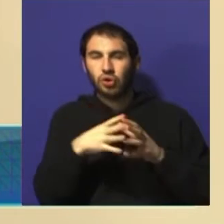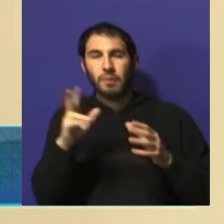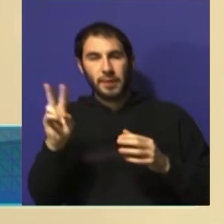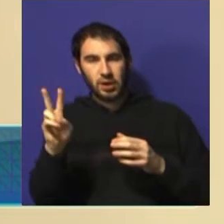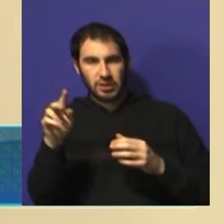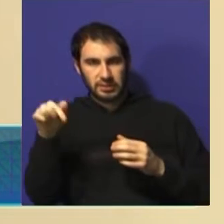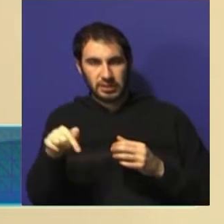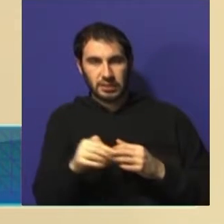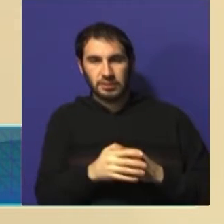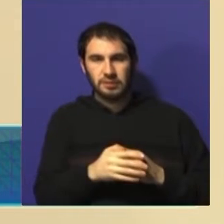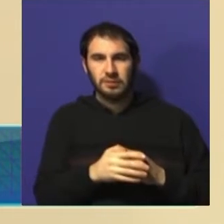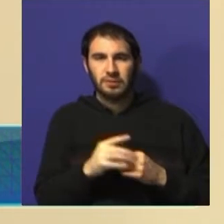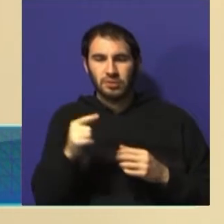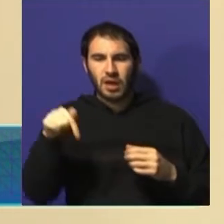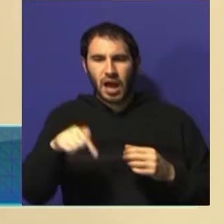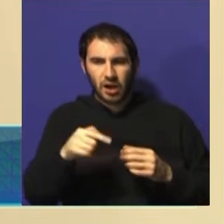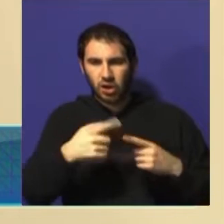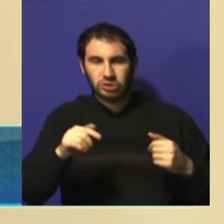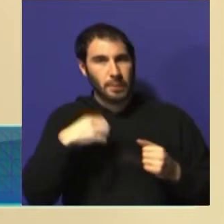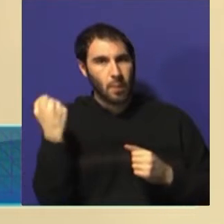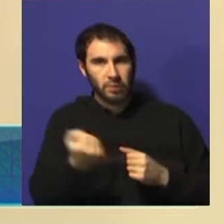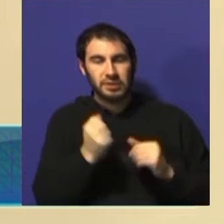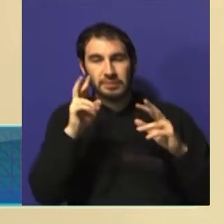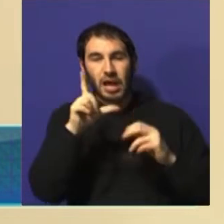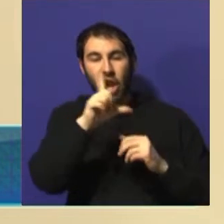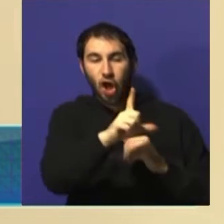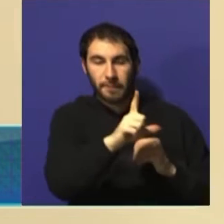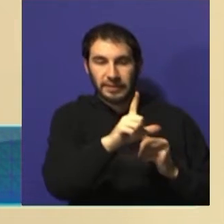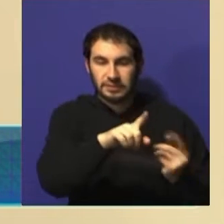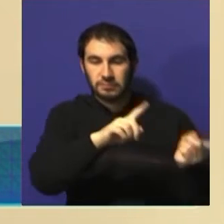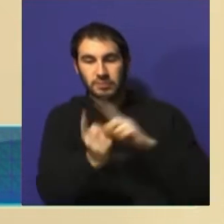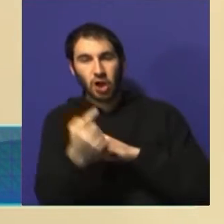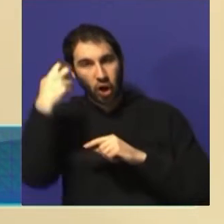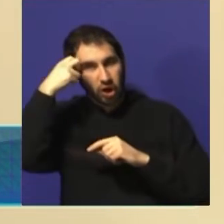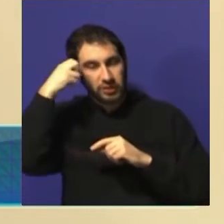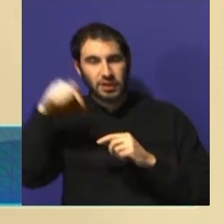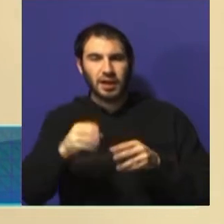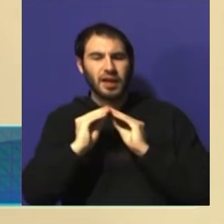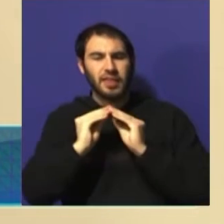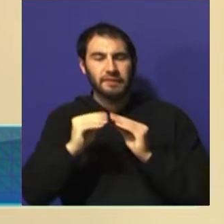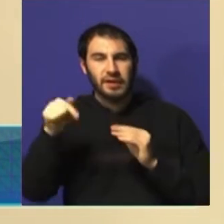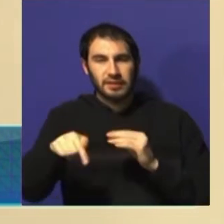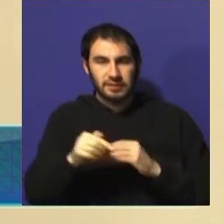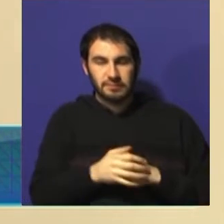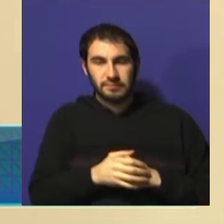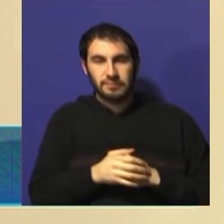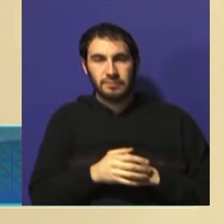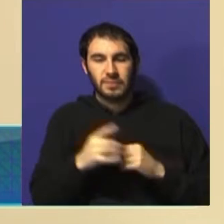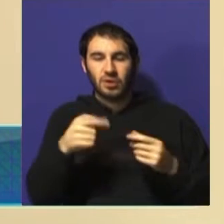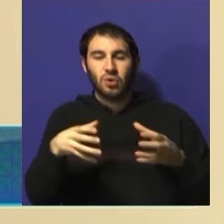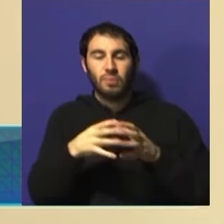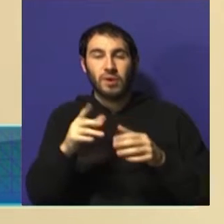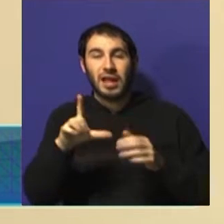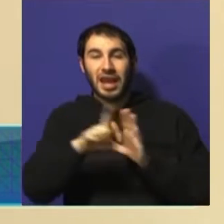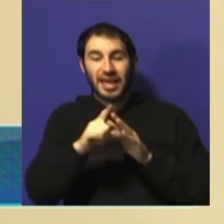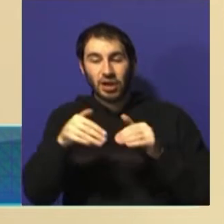Victoria. Estamos en estas horas cruciales hablando de López, mientras tanto en el Congreso se están tratando el paquete de leyes